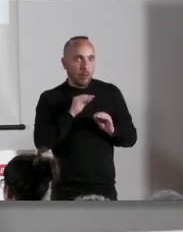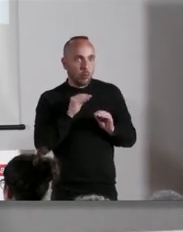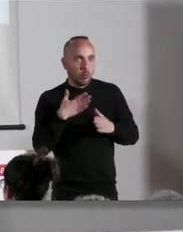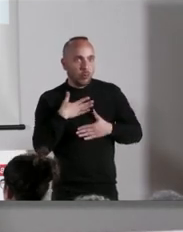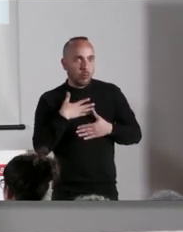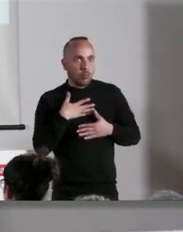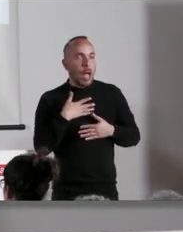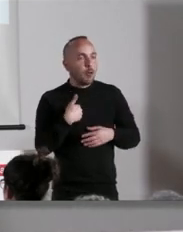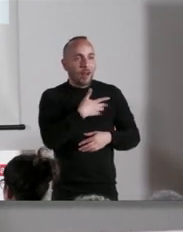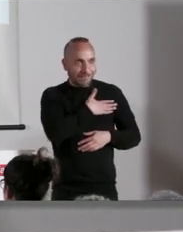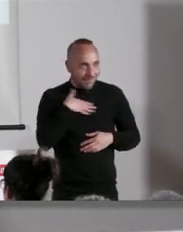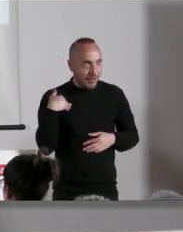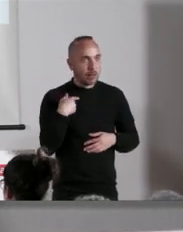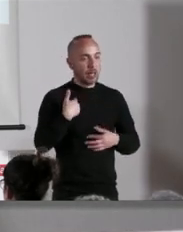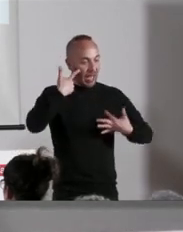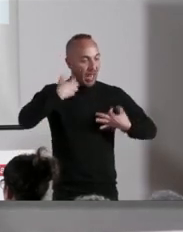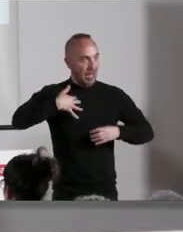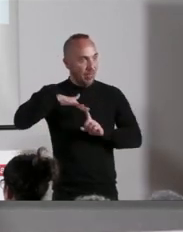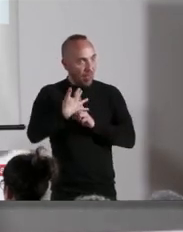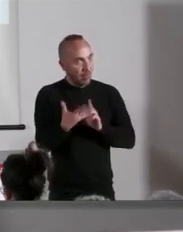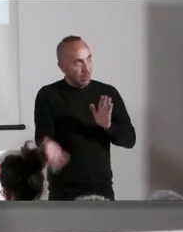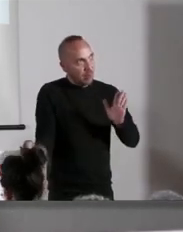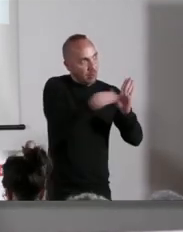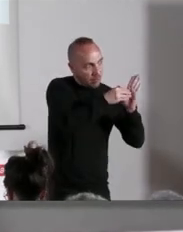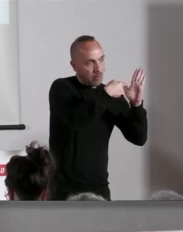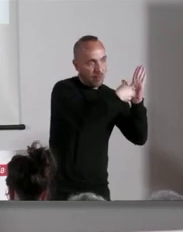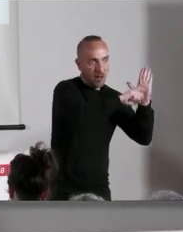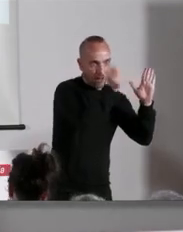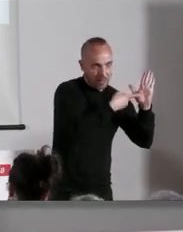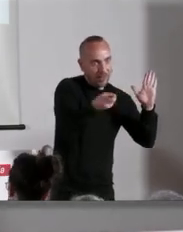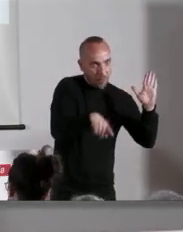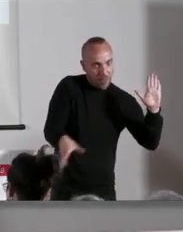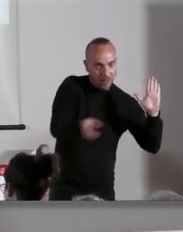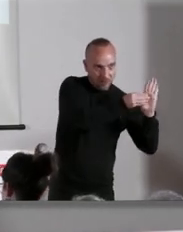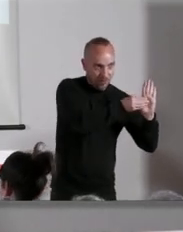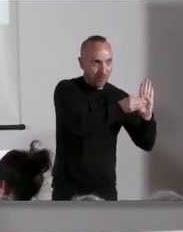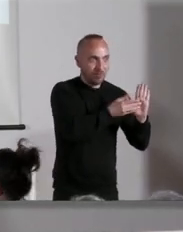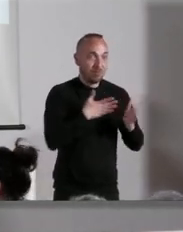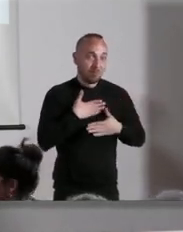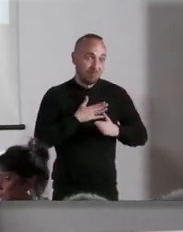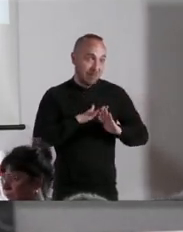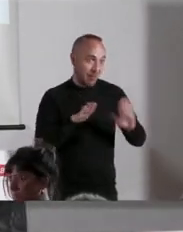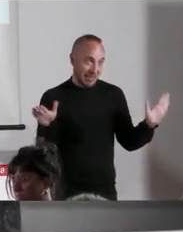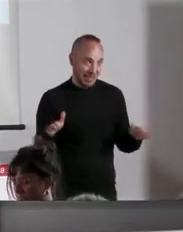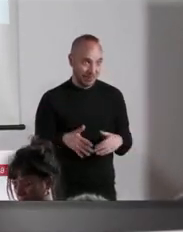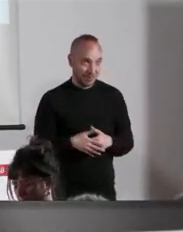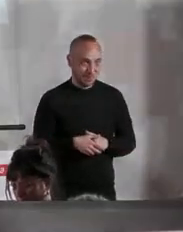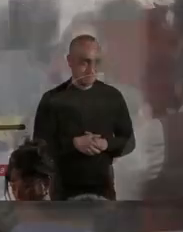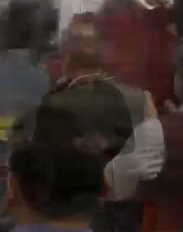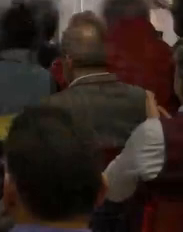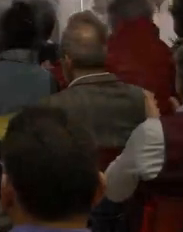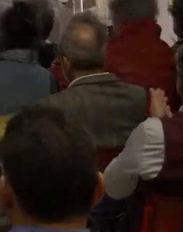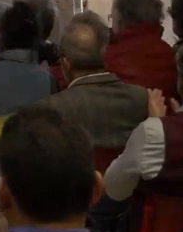realidades estén plasmadas en esas leyes. Y bueno, por mi parte, nada más.